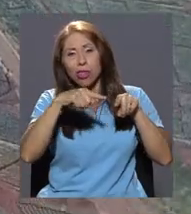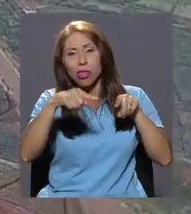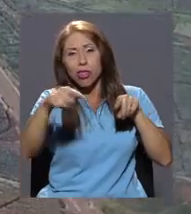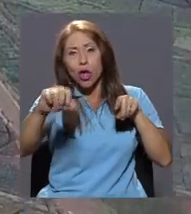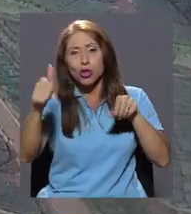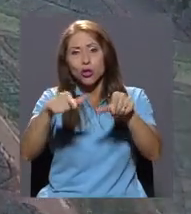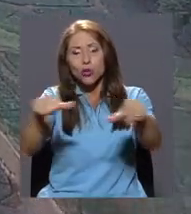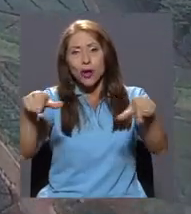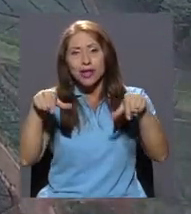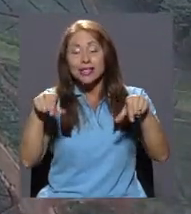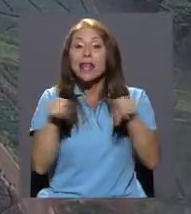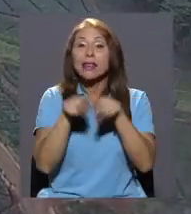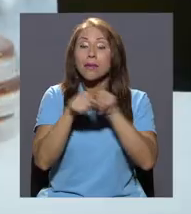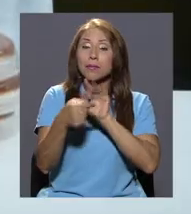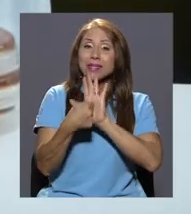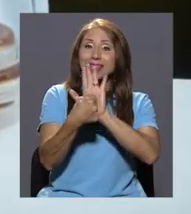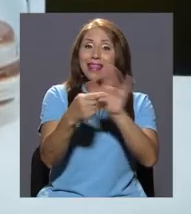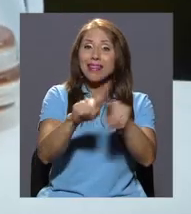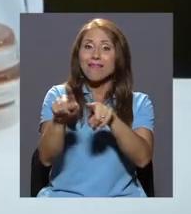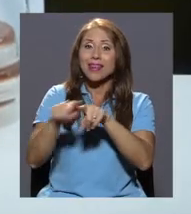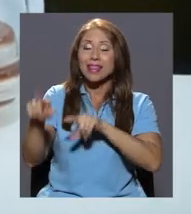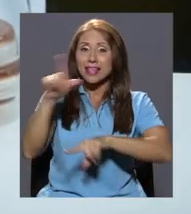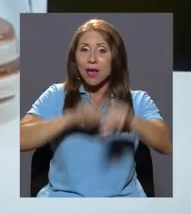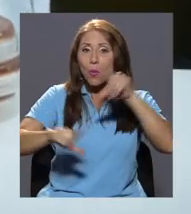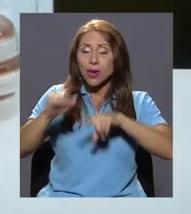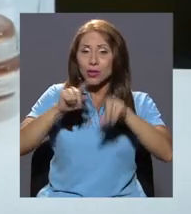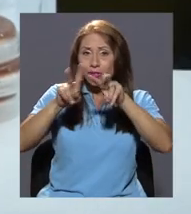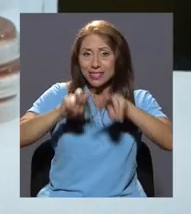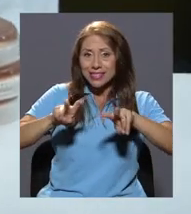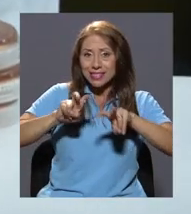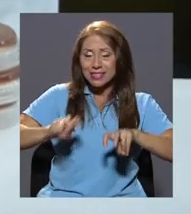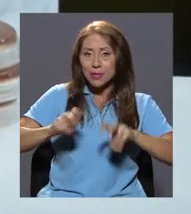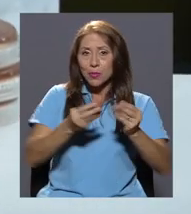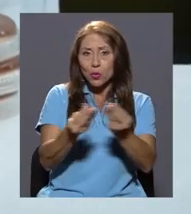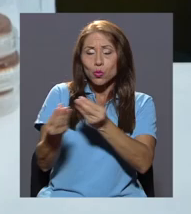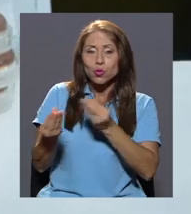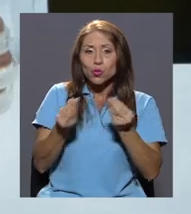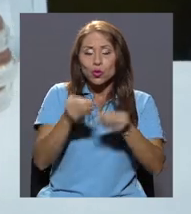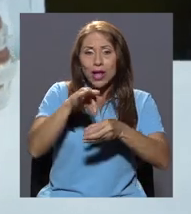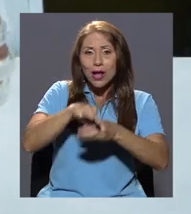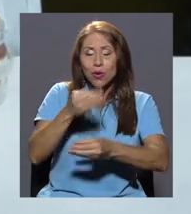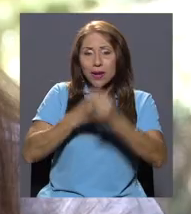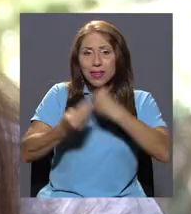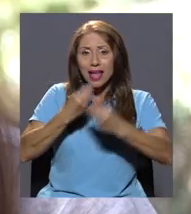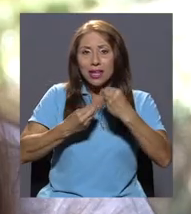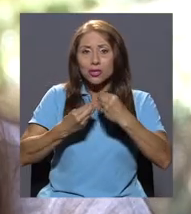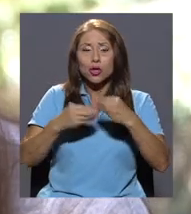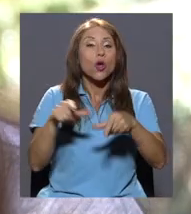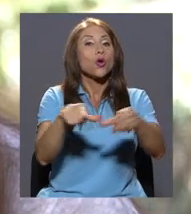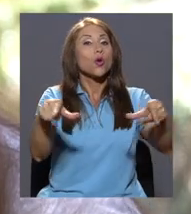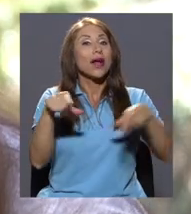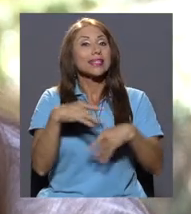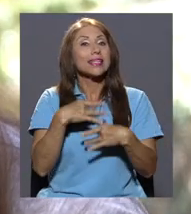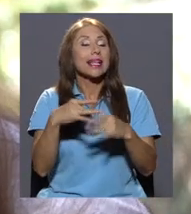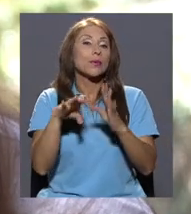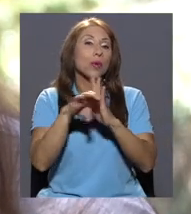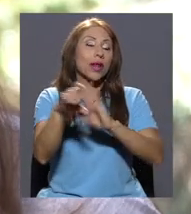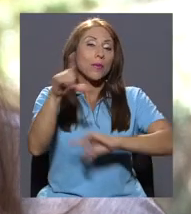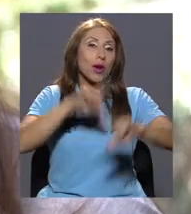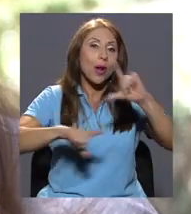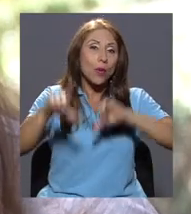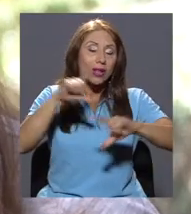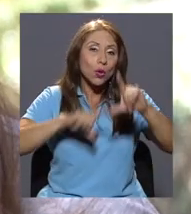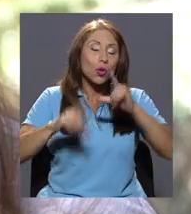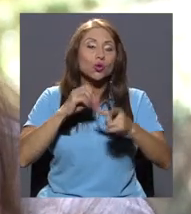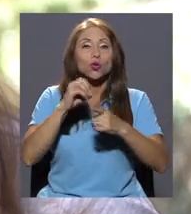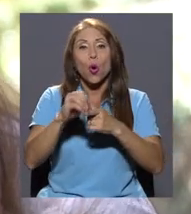video presenta también diferentes laboratorios en los cuales se analizan productos agroalimentarios. Lugares muy interesantes como los laboratorios